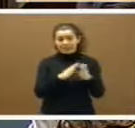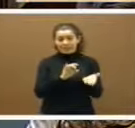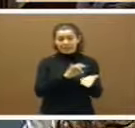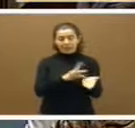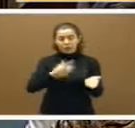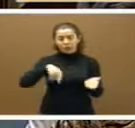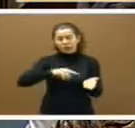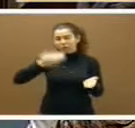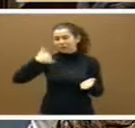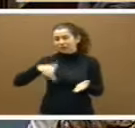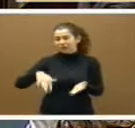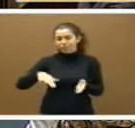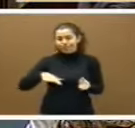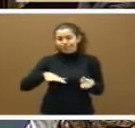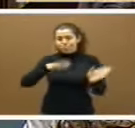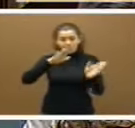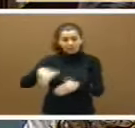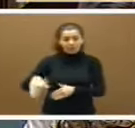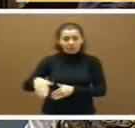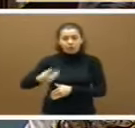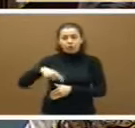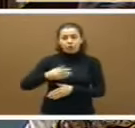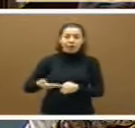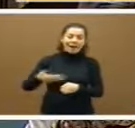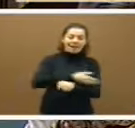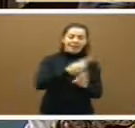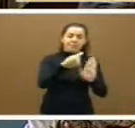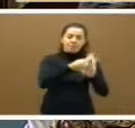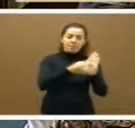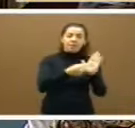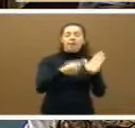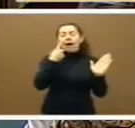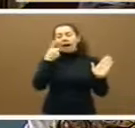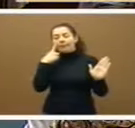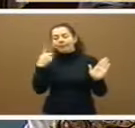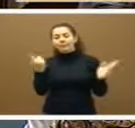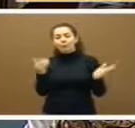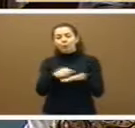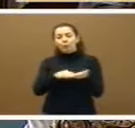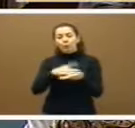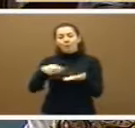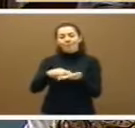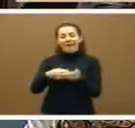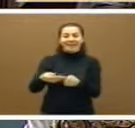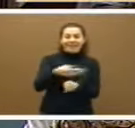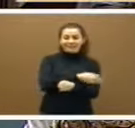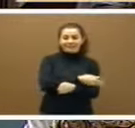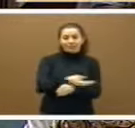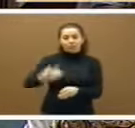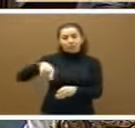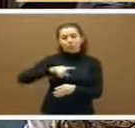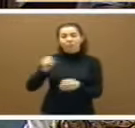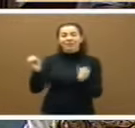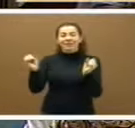siempre se utilizan otro tipo de medidas para que estas personas puedan regularizar sus cuotas. Pero, en todo caso, estamos de acuerdo con usted,